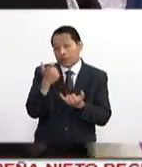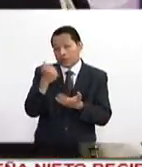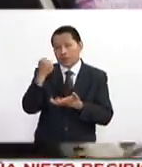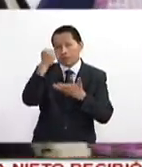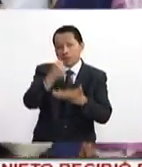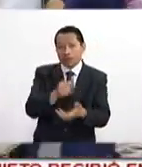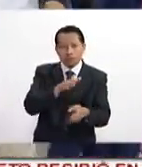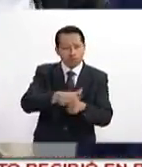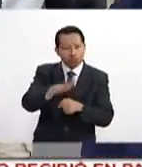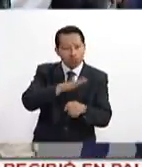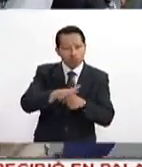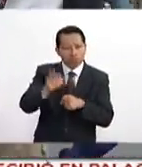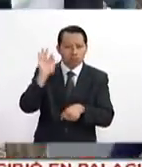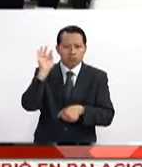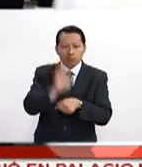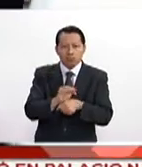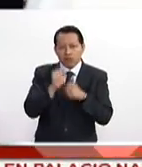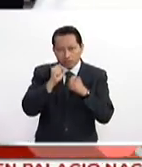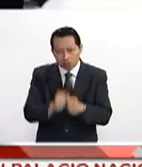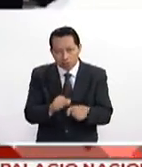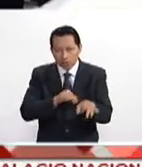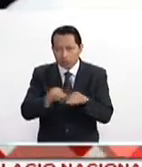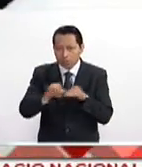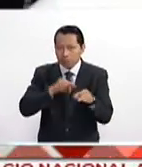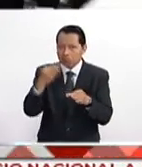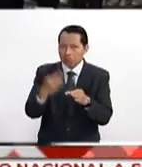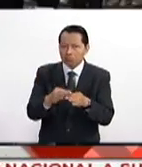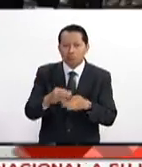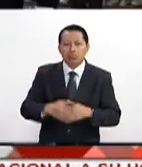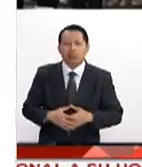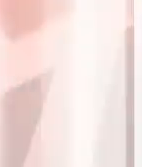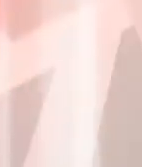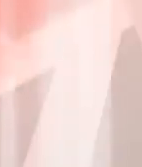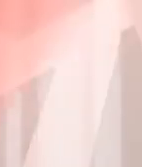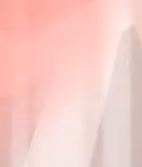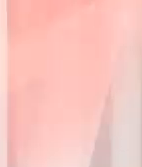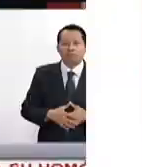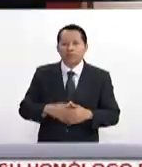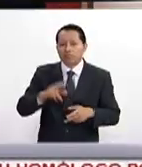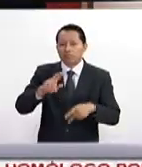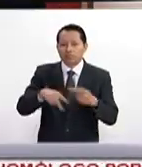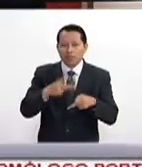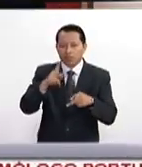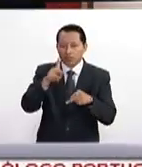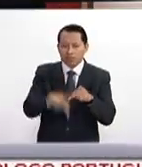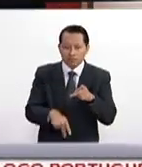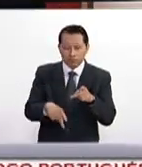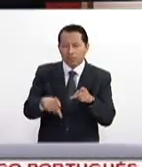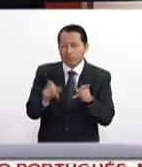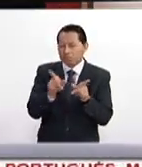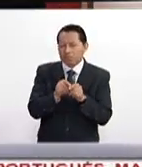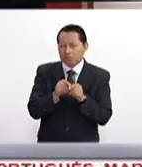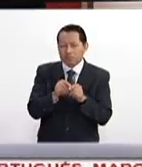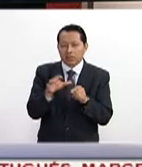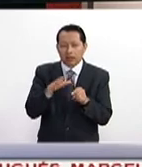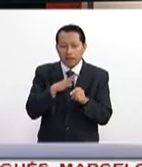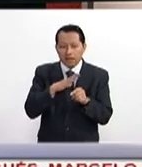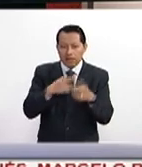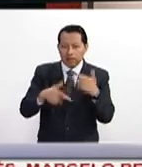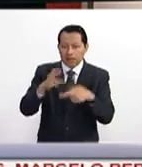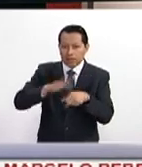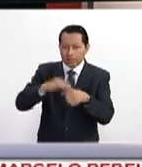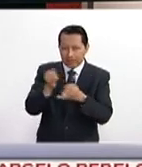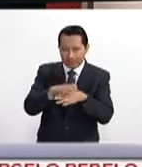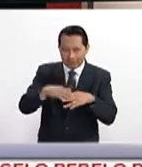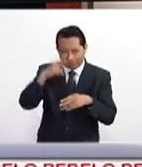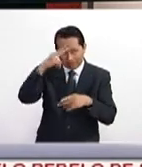suficientes que aseguren su funcionamiento. Vamos a hacer una breve pausa. Regresamos con